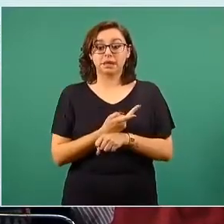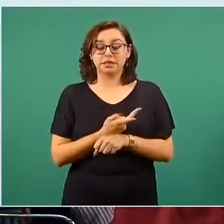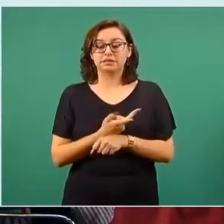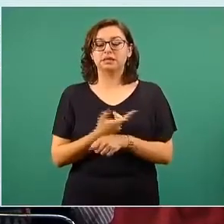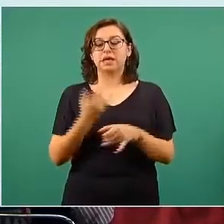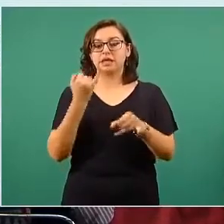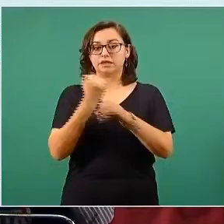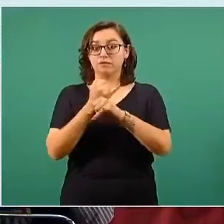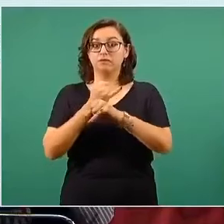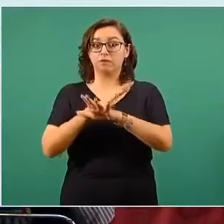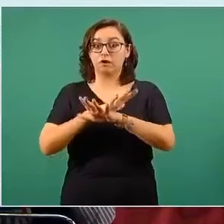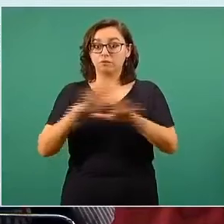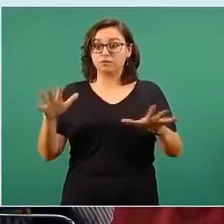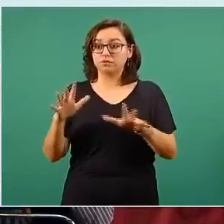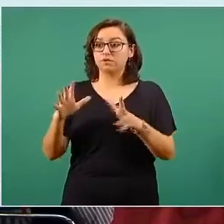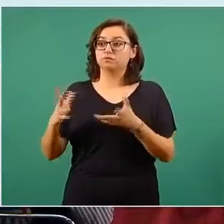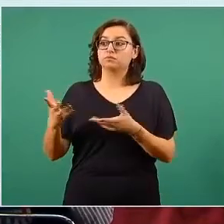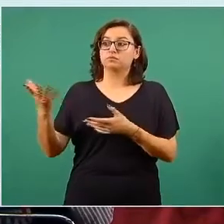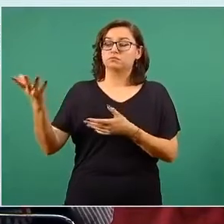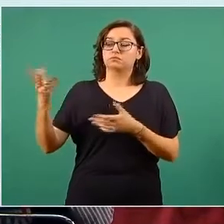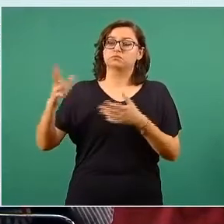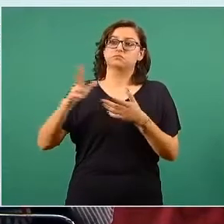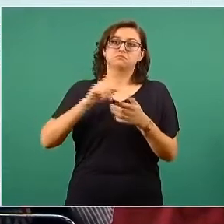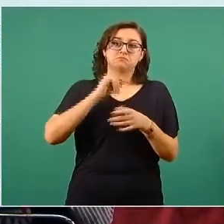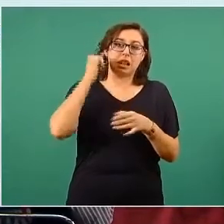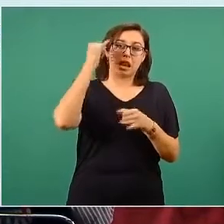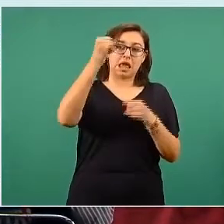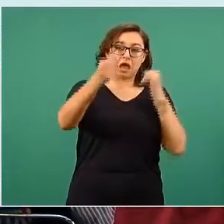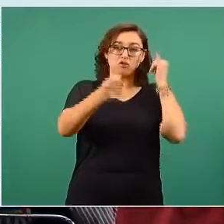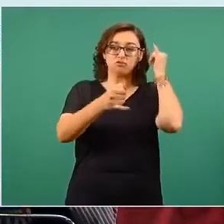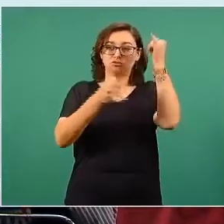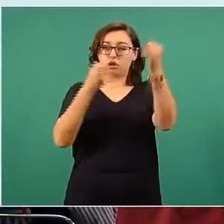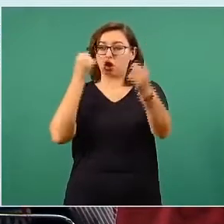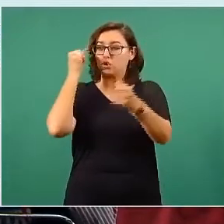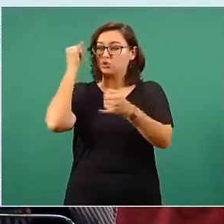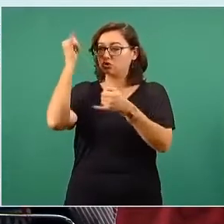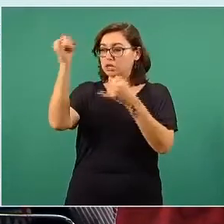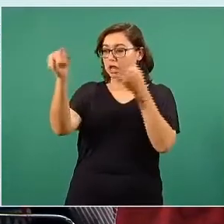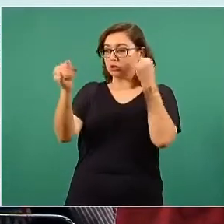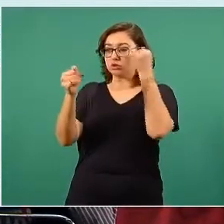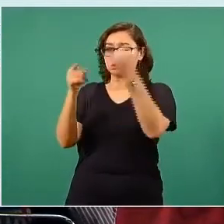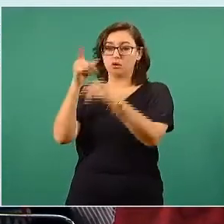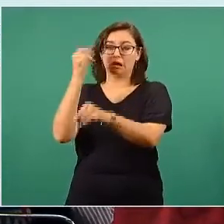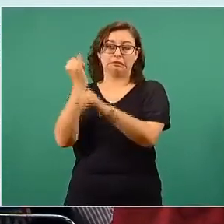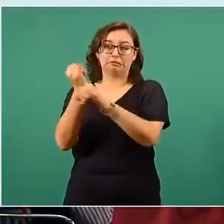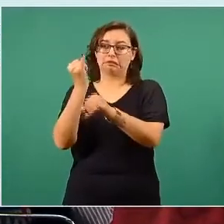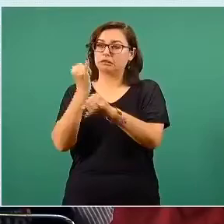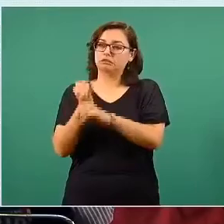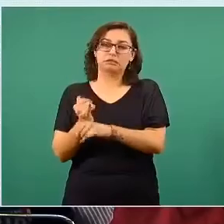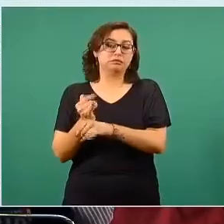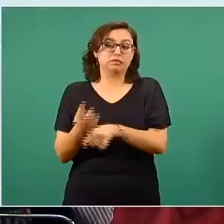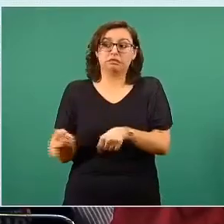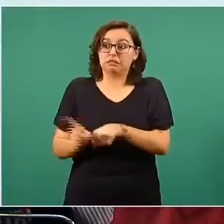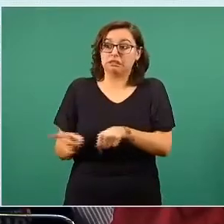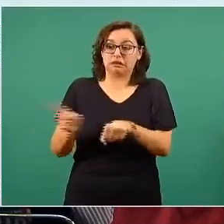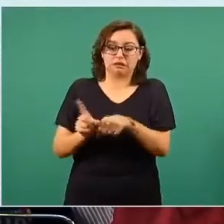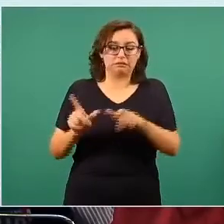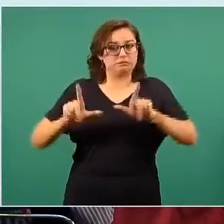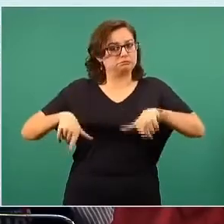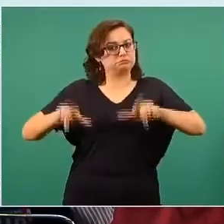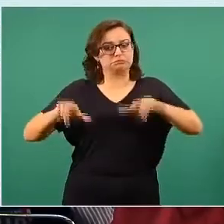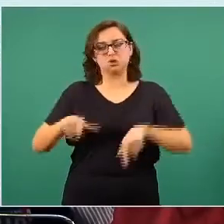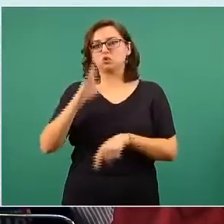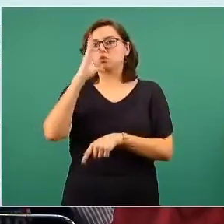conforme las unidades de vacunación, sobre todo de las zonas rurales con poco acceso a Internet, van aportando datos que se cargan